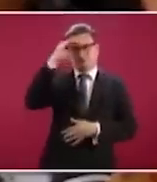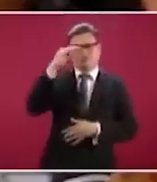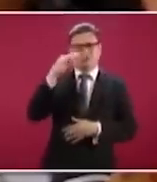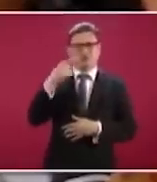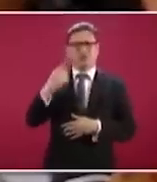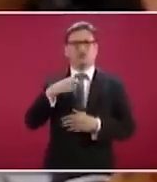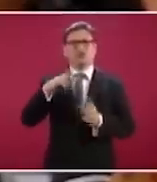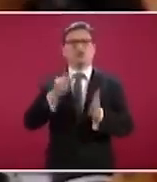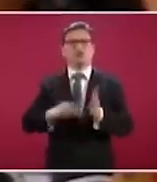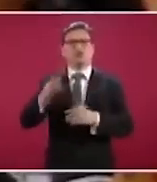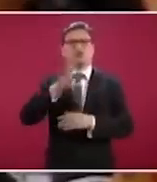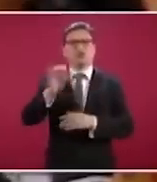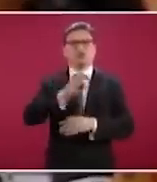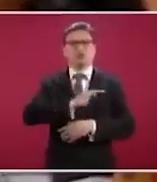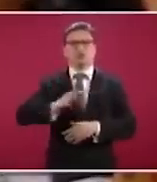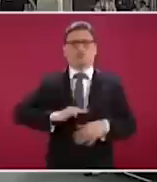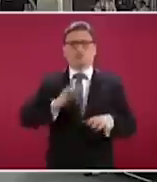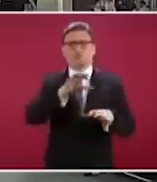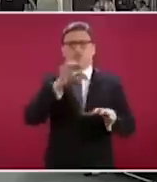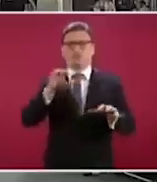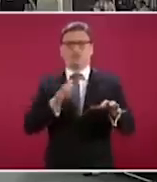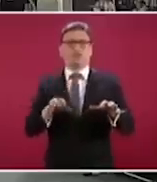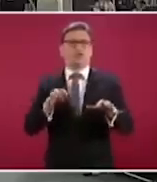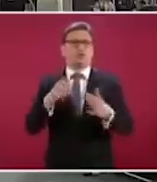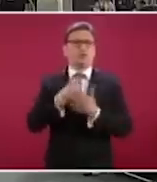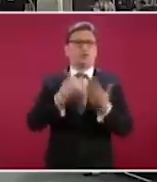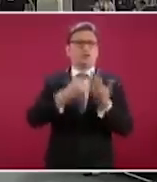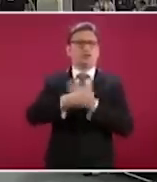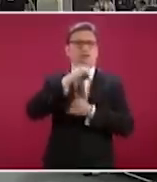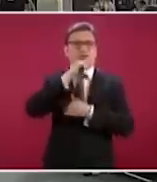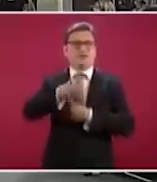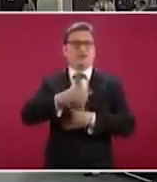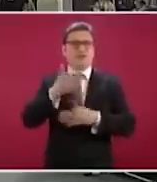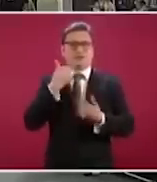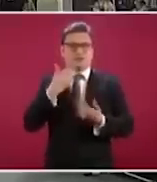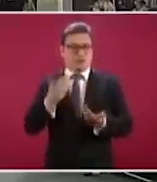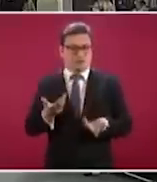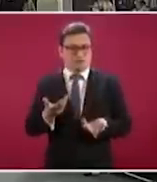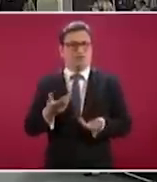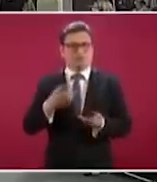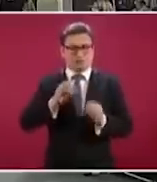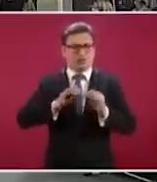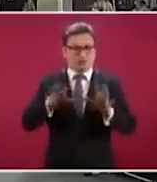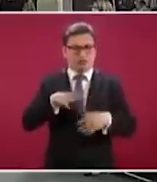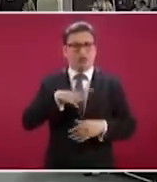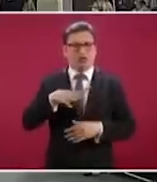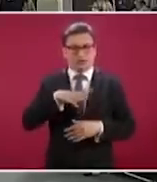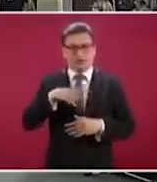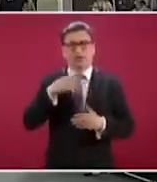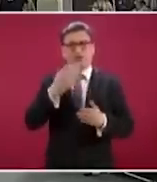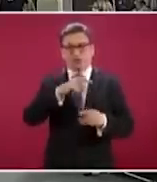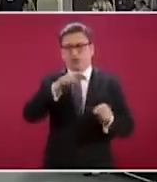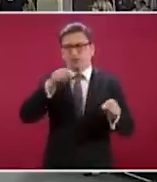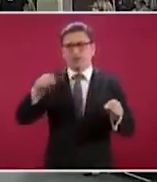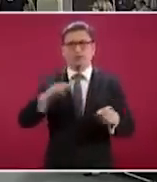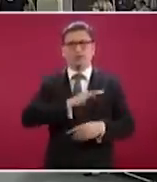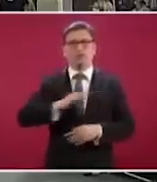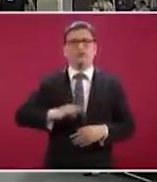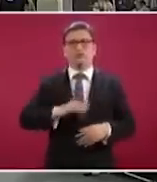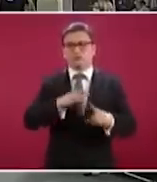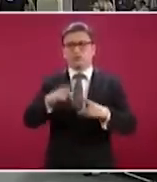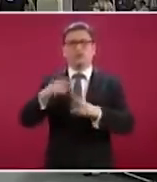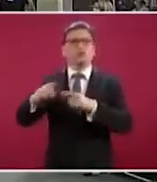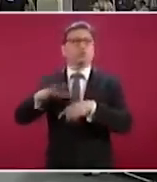de los 2,500 municipios no hay proyectos estratégicos ociosos hoy, claro que los hay en cada uno de los municipios, ¿por